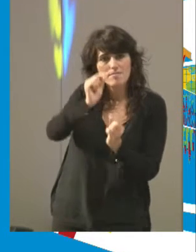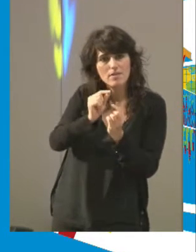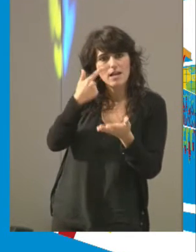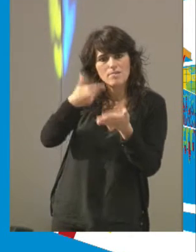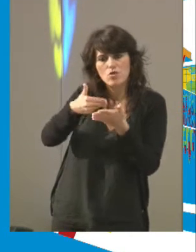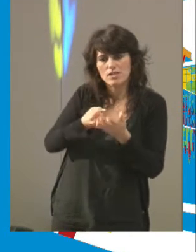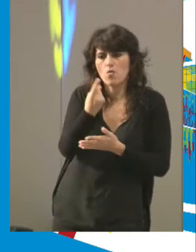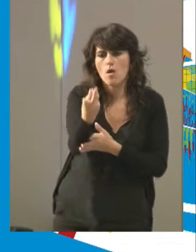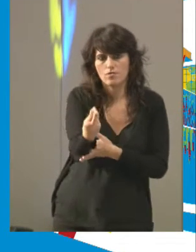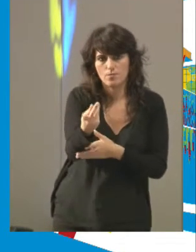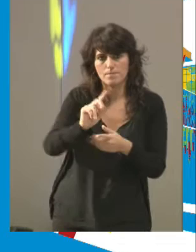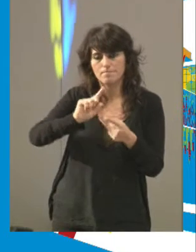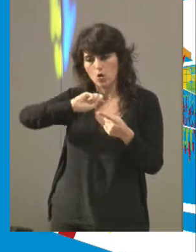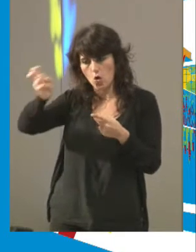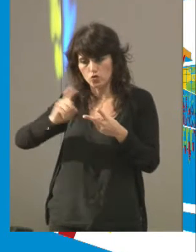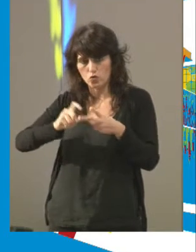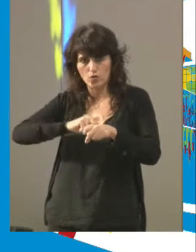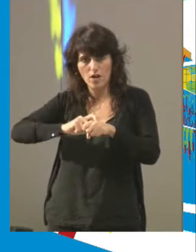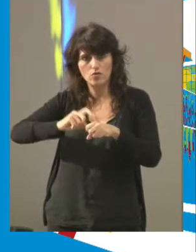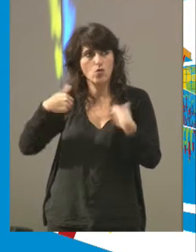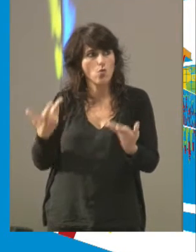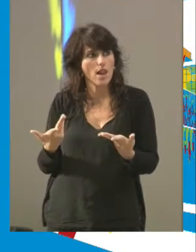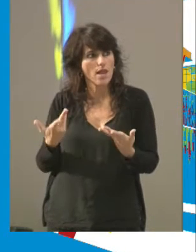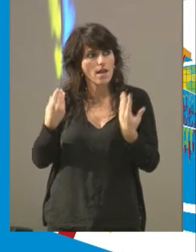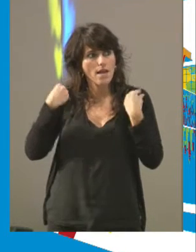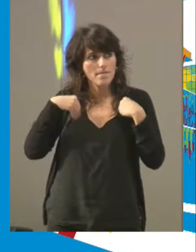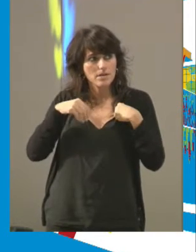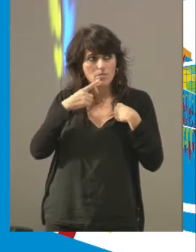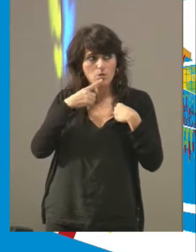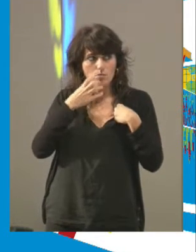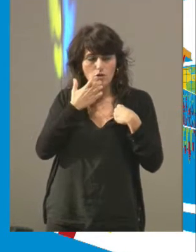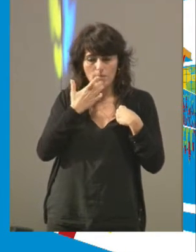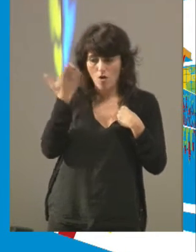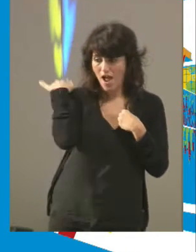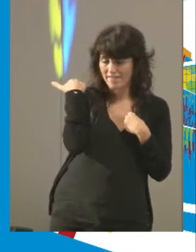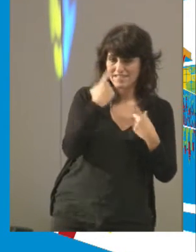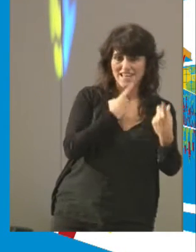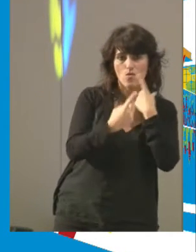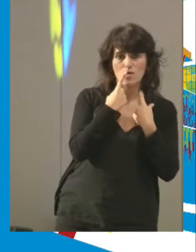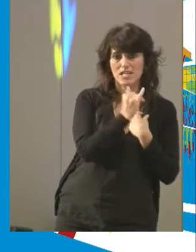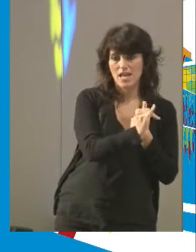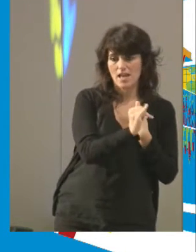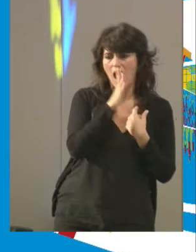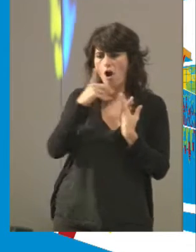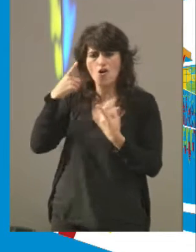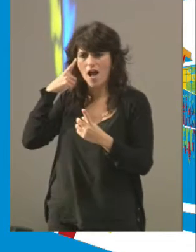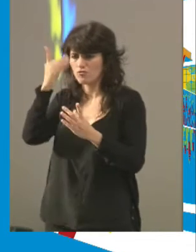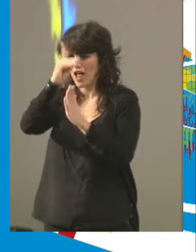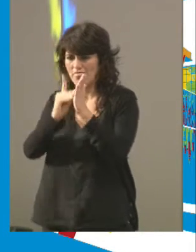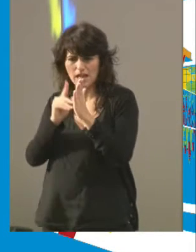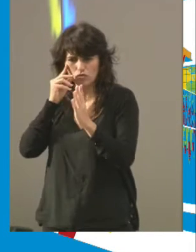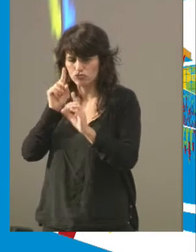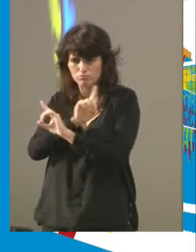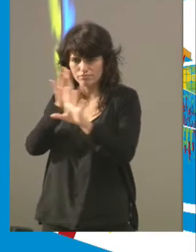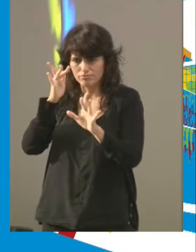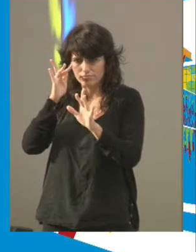ahí, otro factor muy importantísimo que pasábamos a disponer es que pasábamos de tener encuestas a datos objetivos. Y